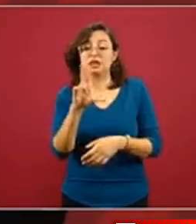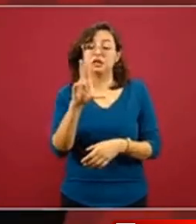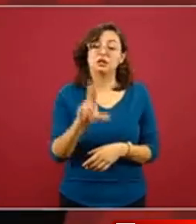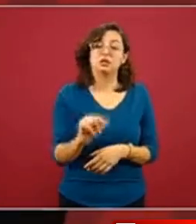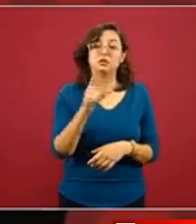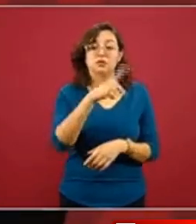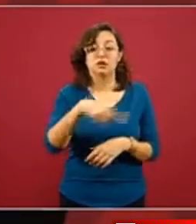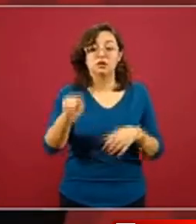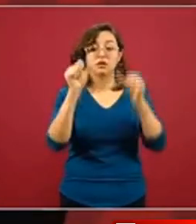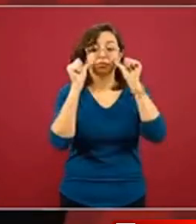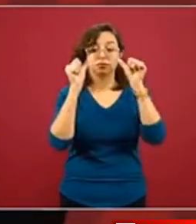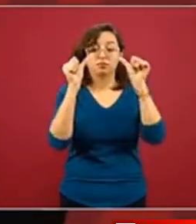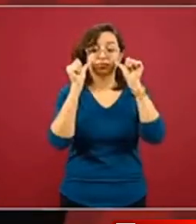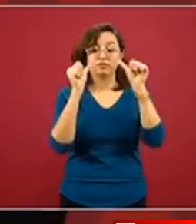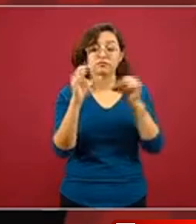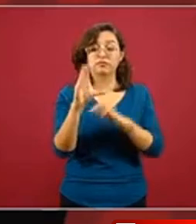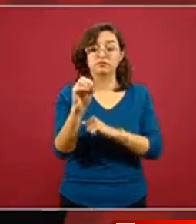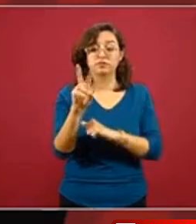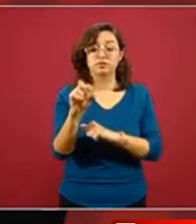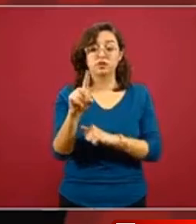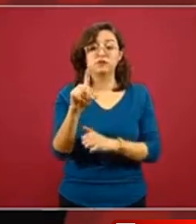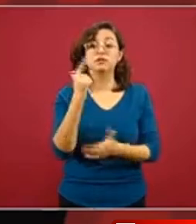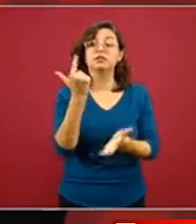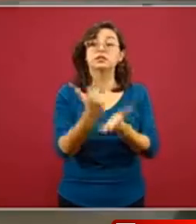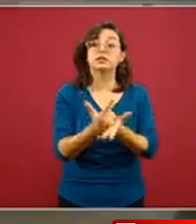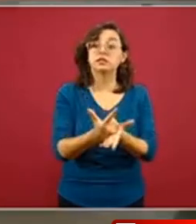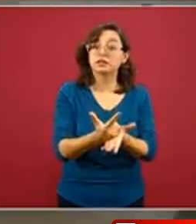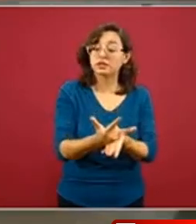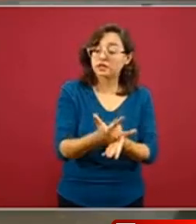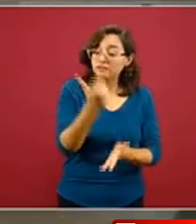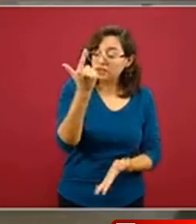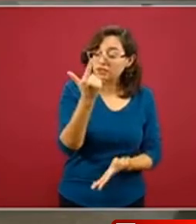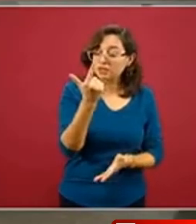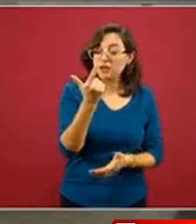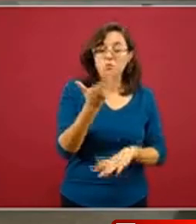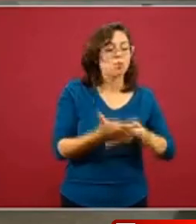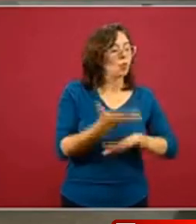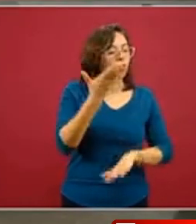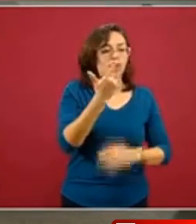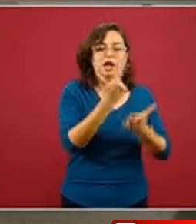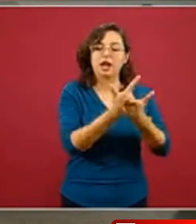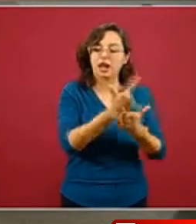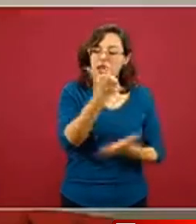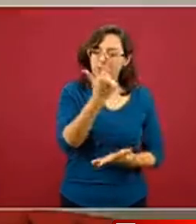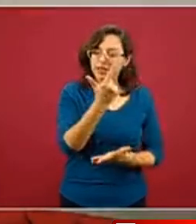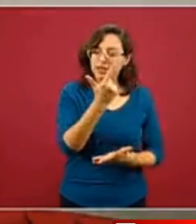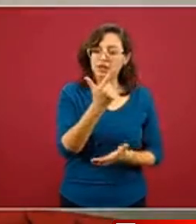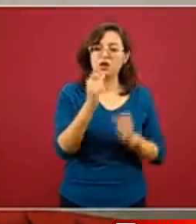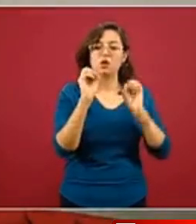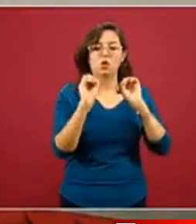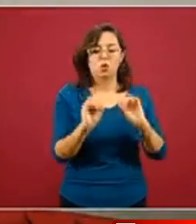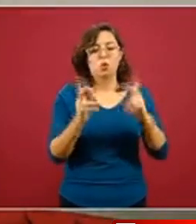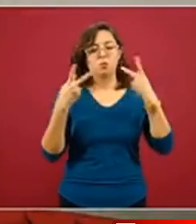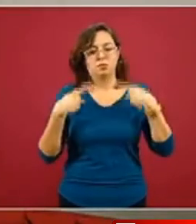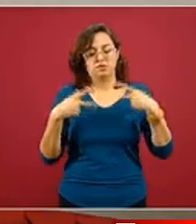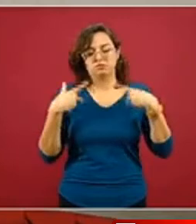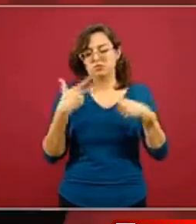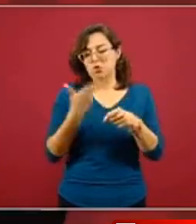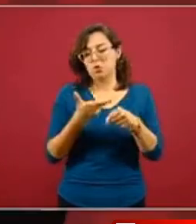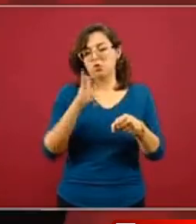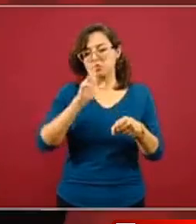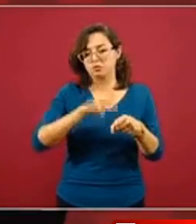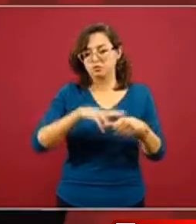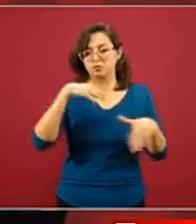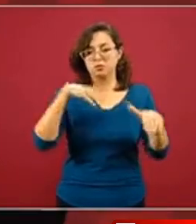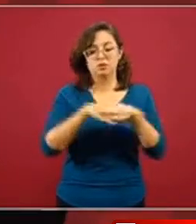las personas con COVID grave, ya sea críticamente enfermos o las personas hospitalizadas.